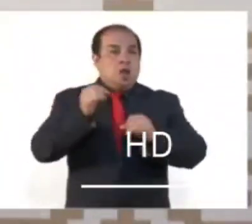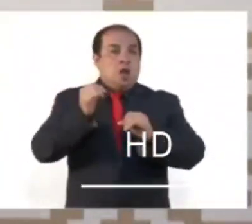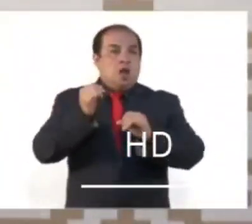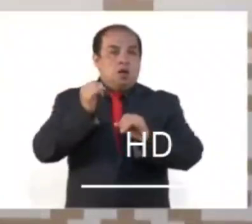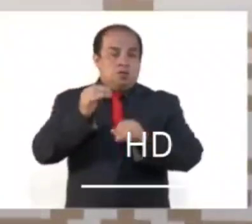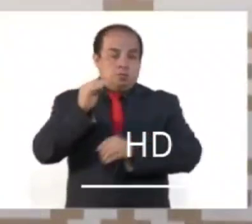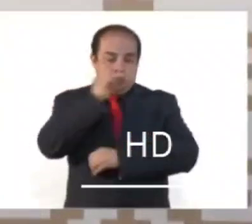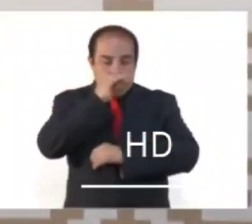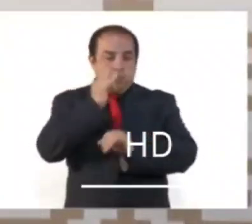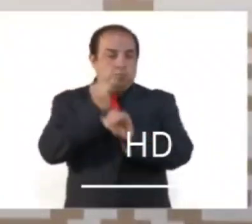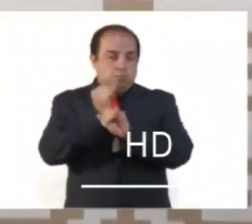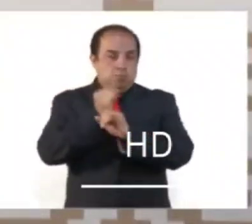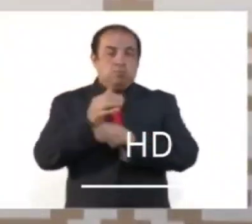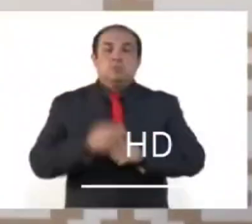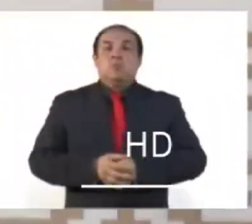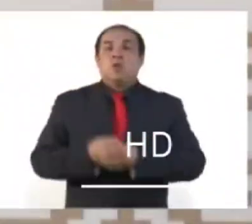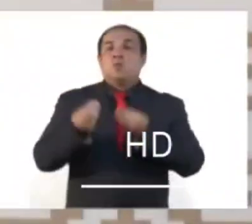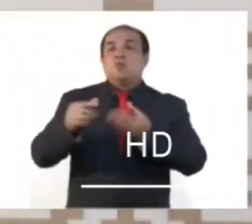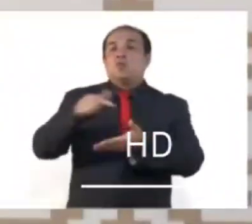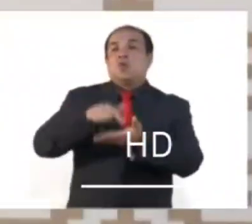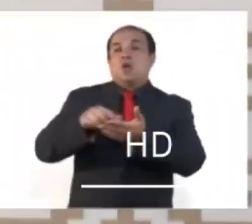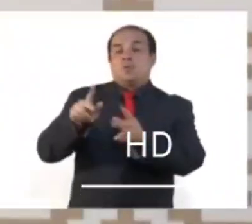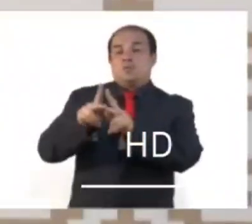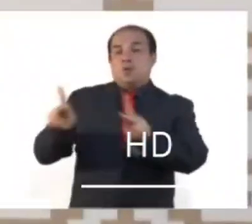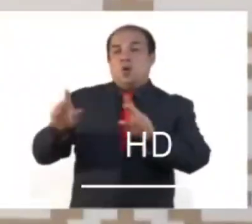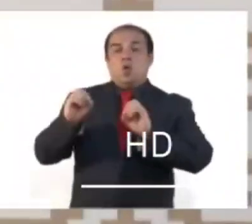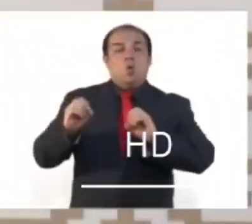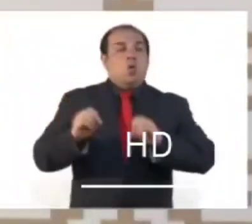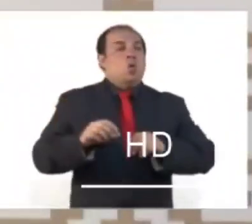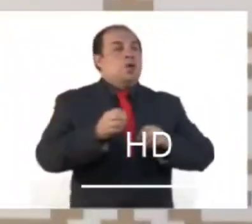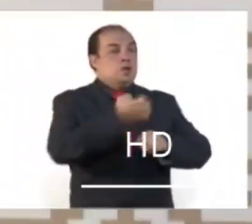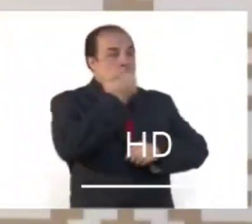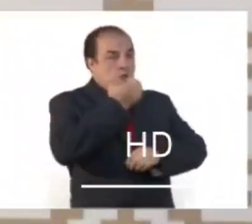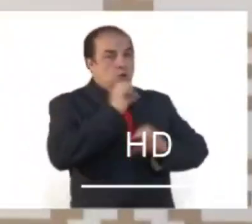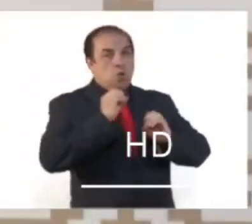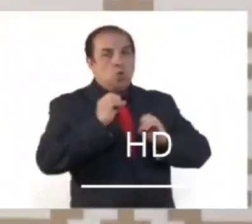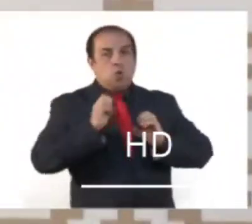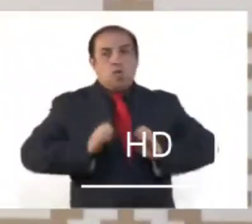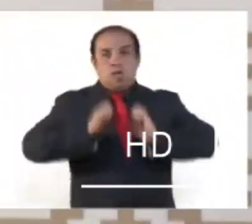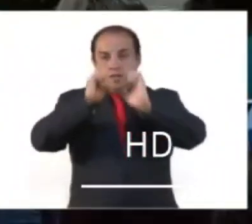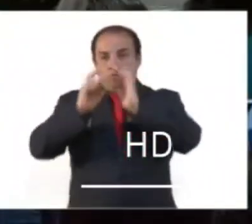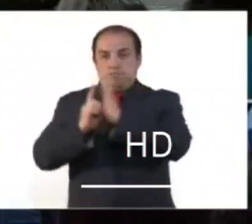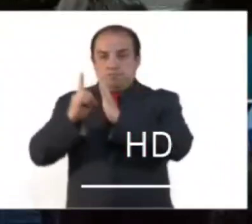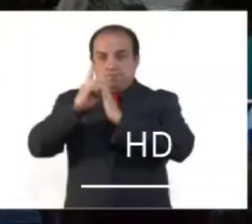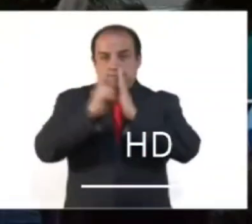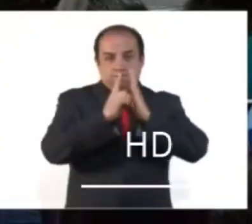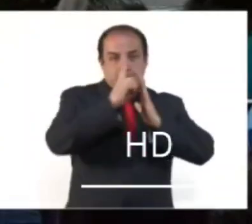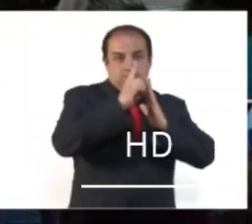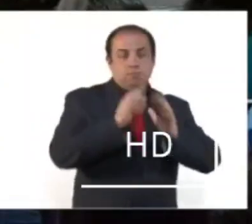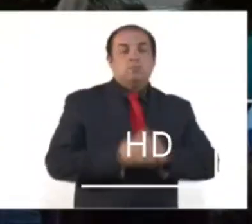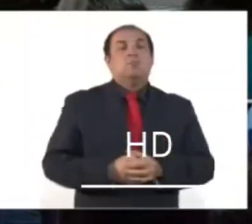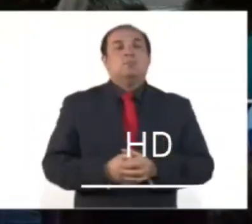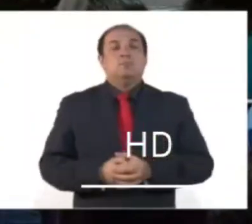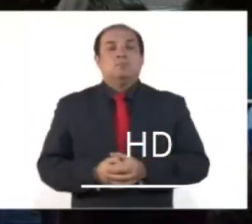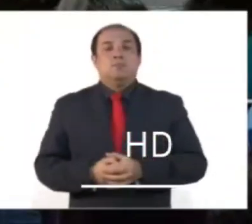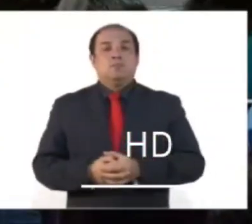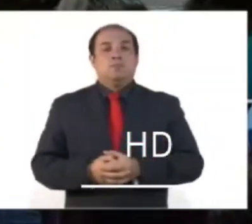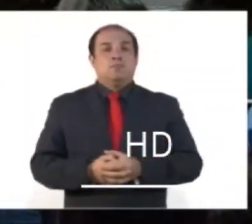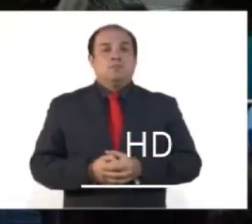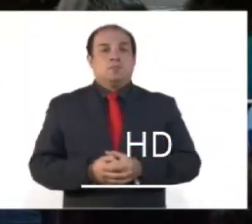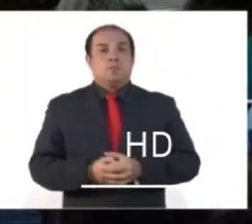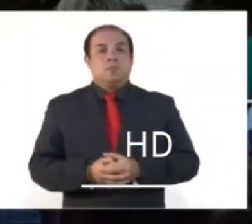Internet, muchos en espacios públicos, en escuelas públicas y en unidades habitacionales. También, por otro